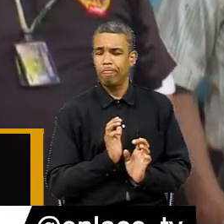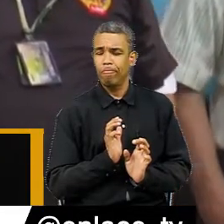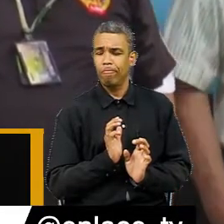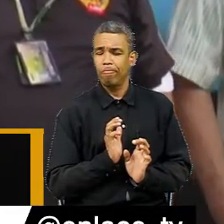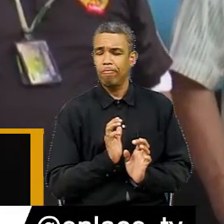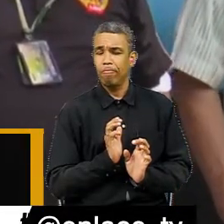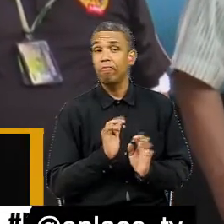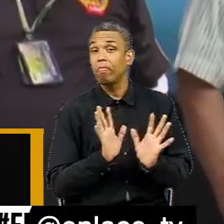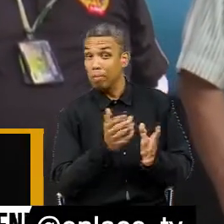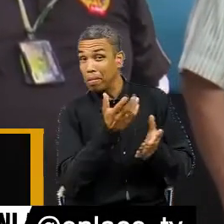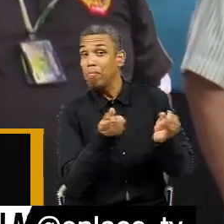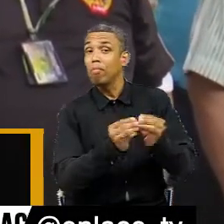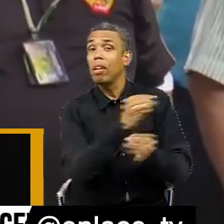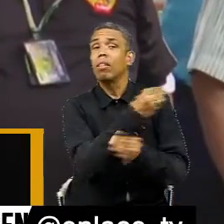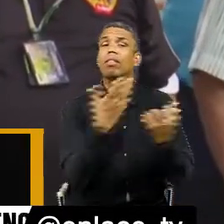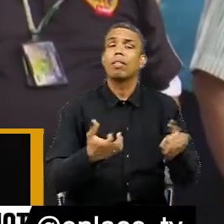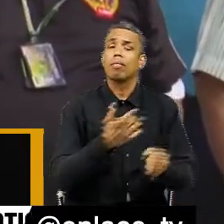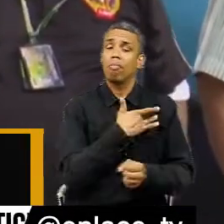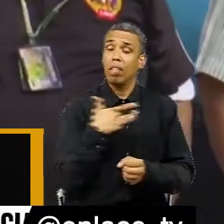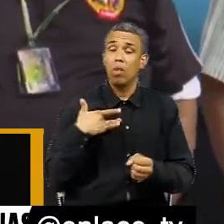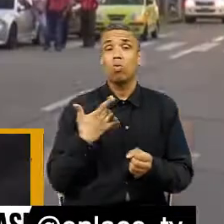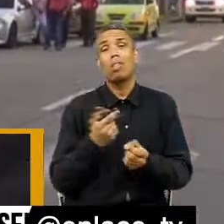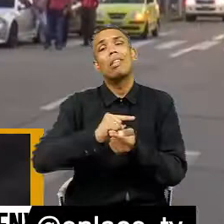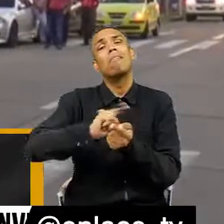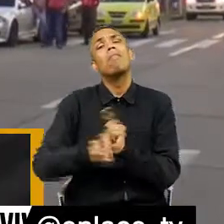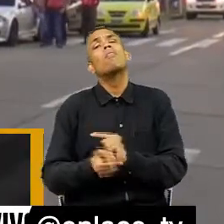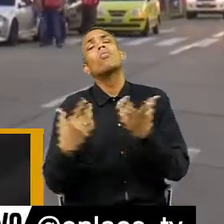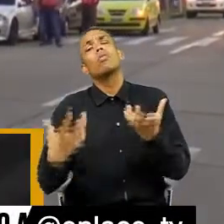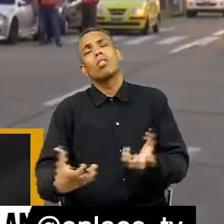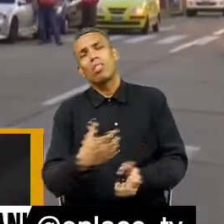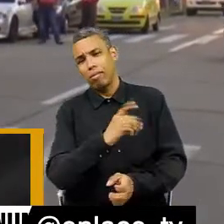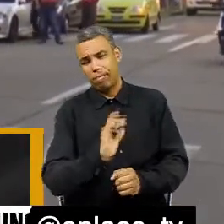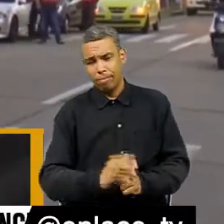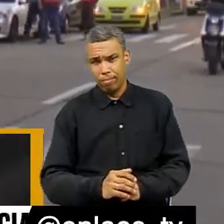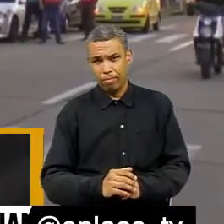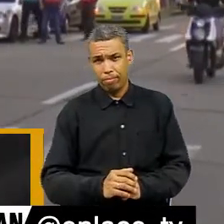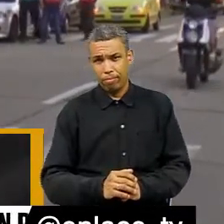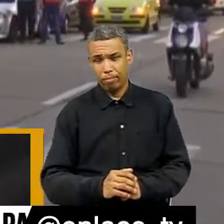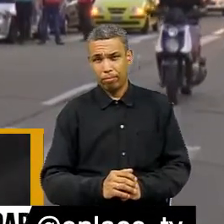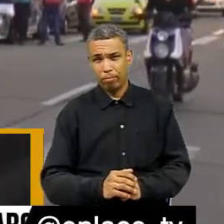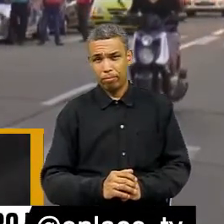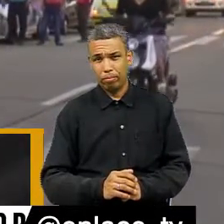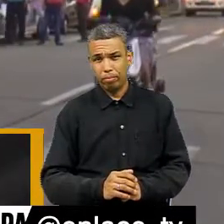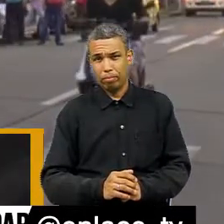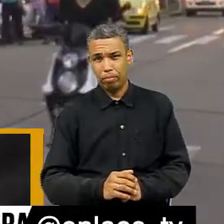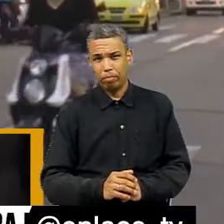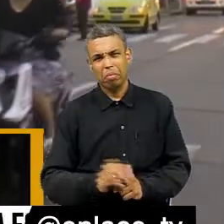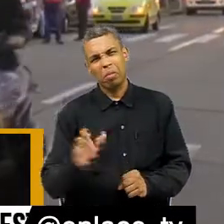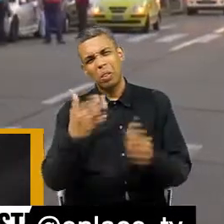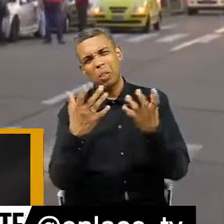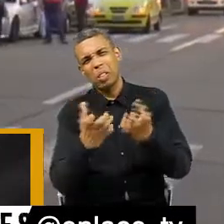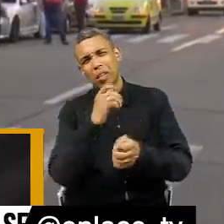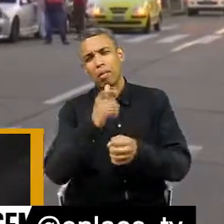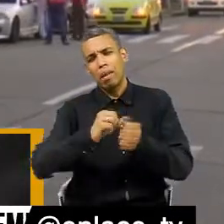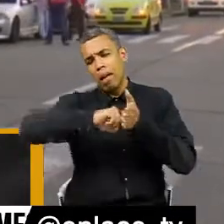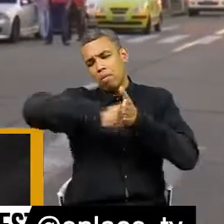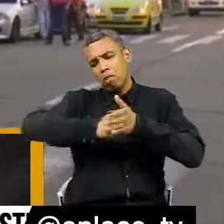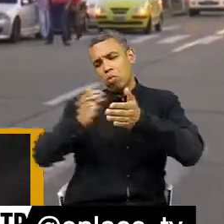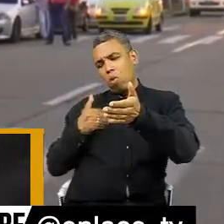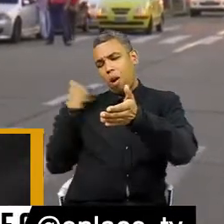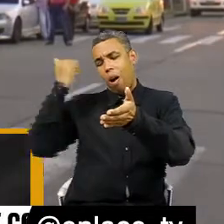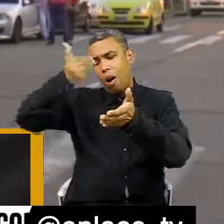de salud, que es lo que está pues en discusión en estos momentos. ¿Qué es lo que deciden esperar y dejar ahí como en stand-by hasta noviembre? Bueno, pues no es